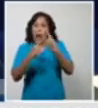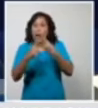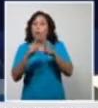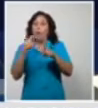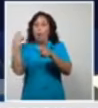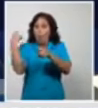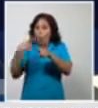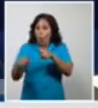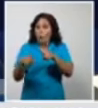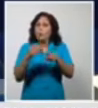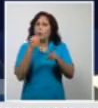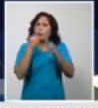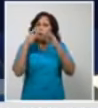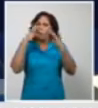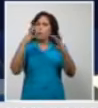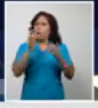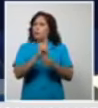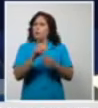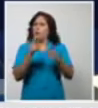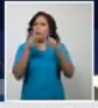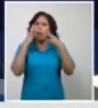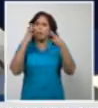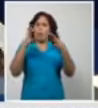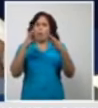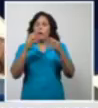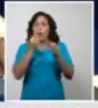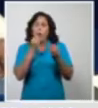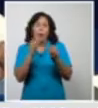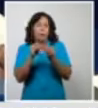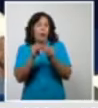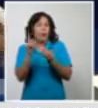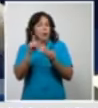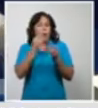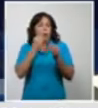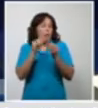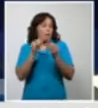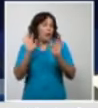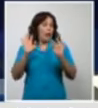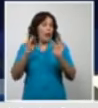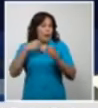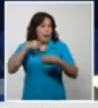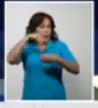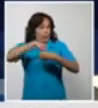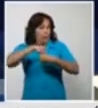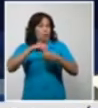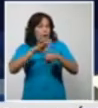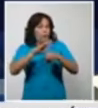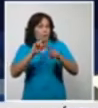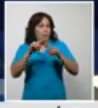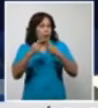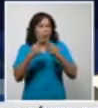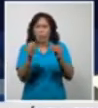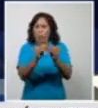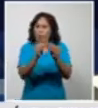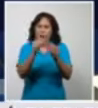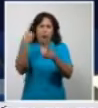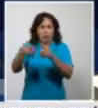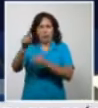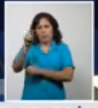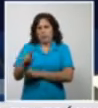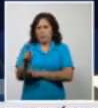un papel importante en la transmisión de la enfermedad. Lo otro es